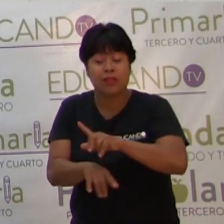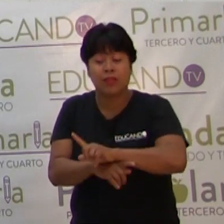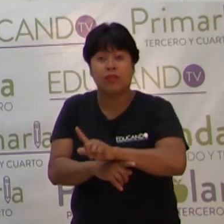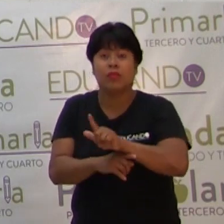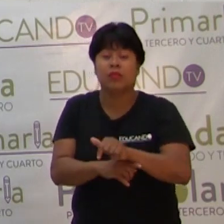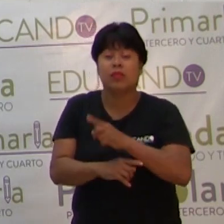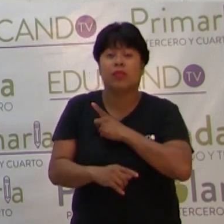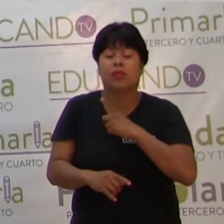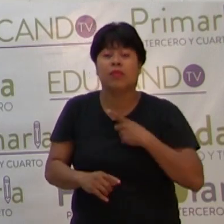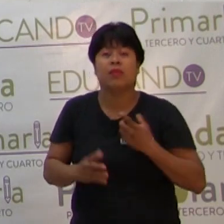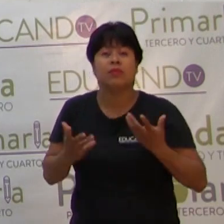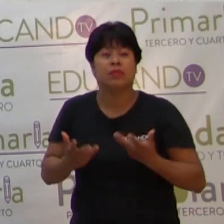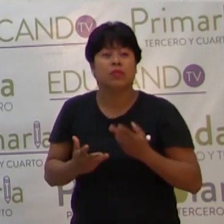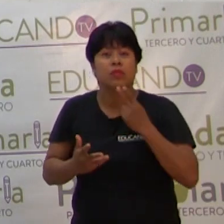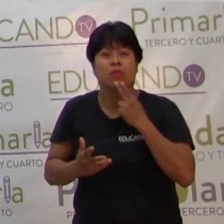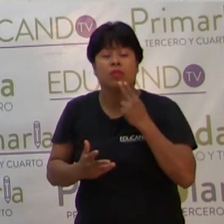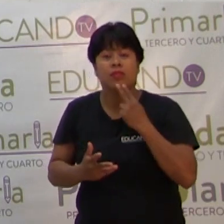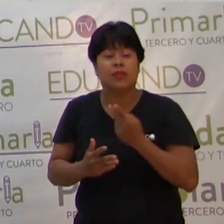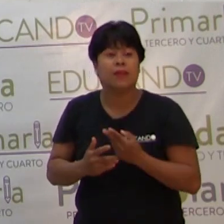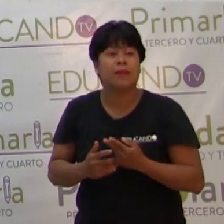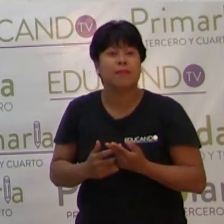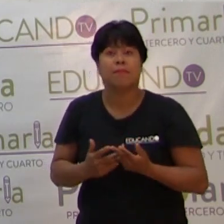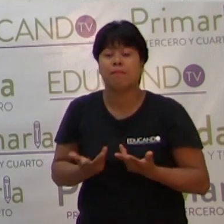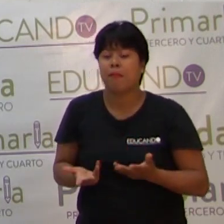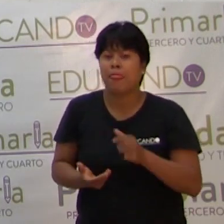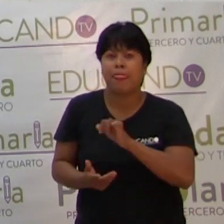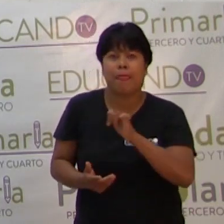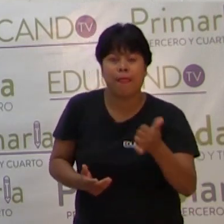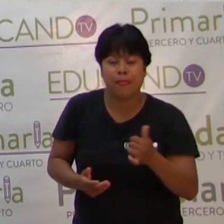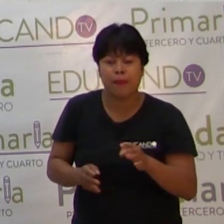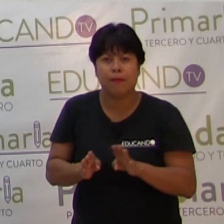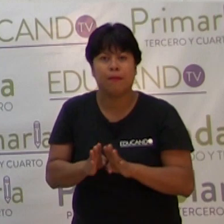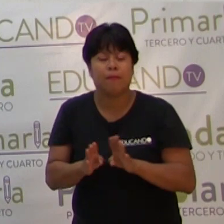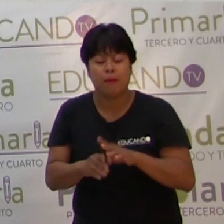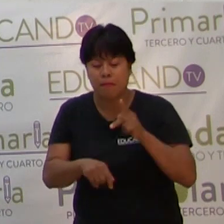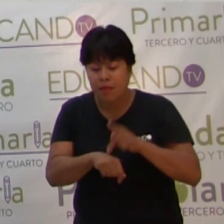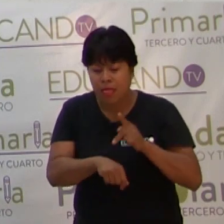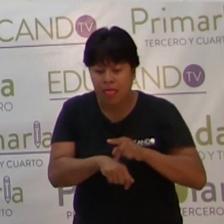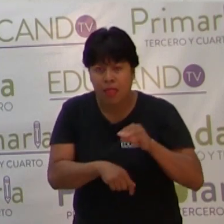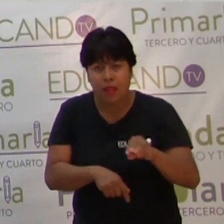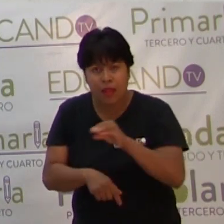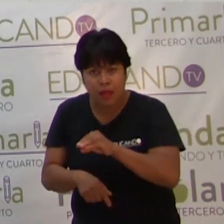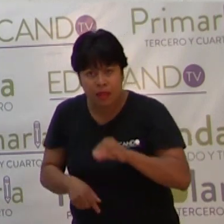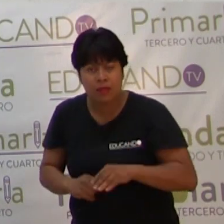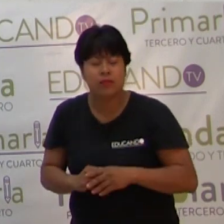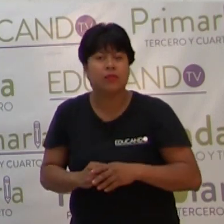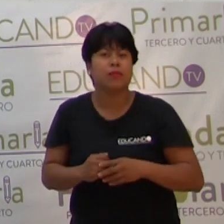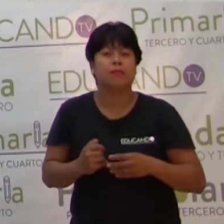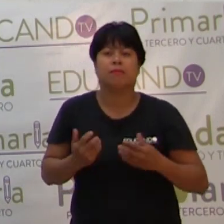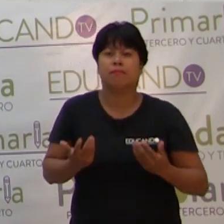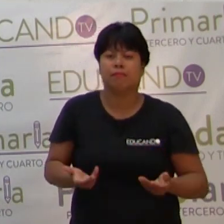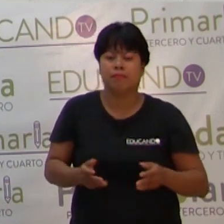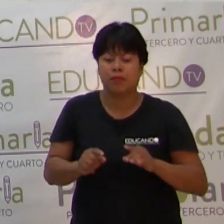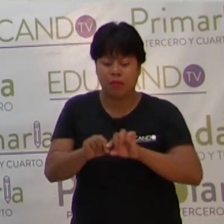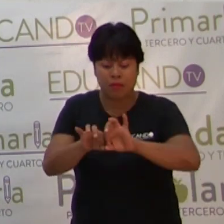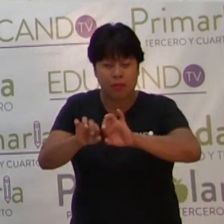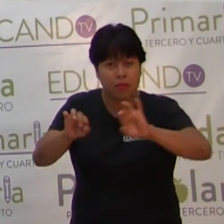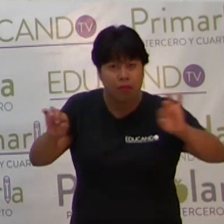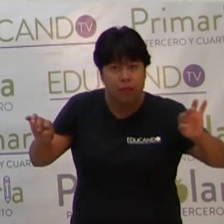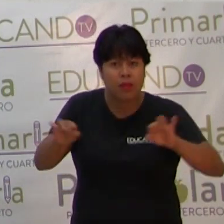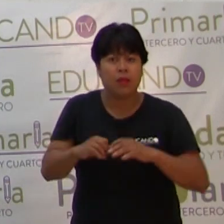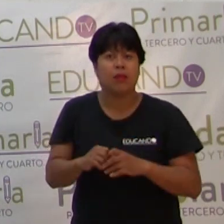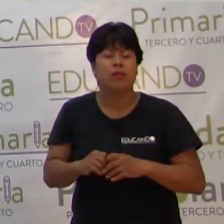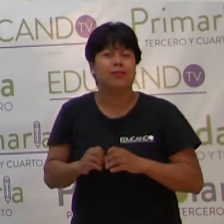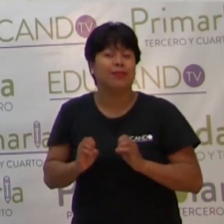tuvo que evolucionar un poquito y utilizar otro tipo como piedrecillas, por ejemplo, como varas,